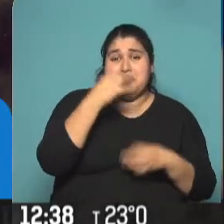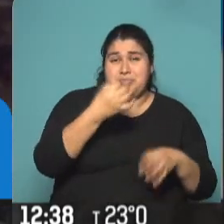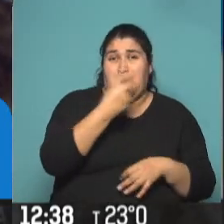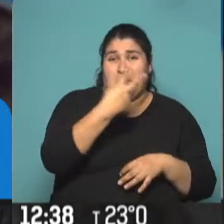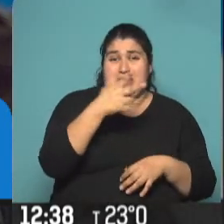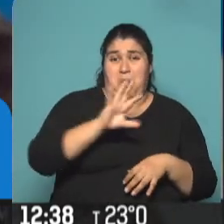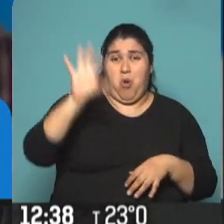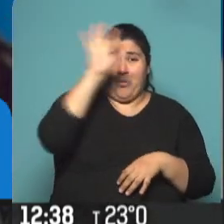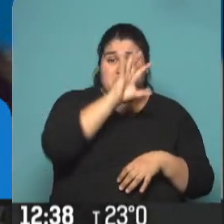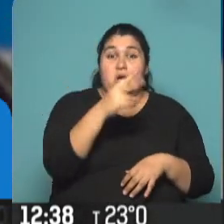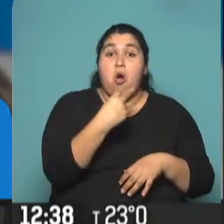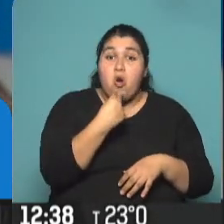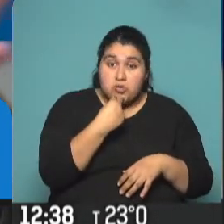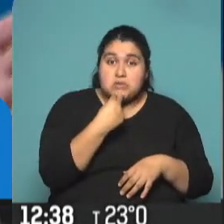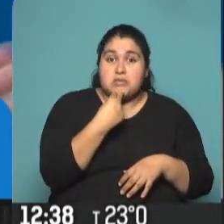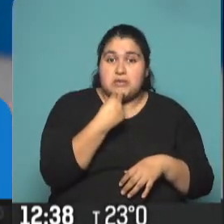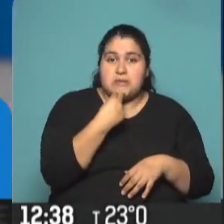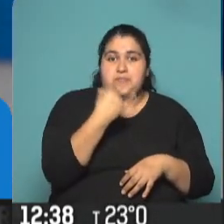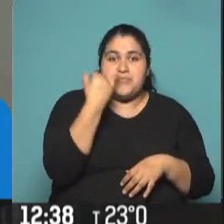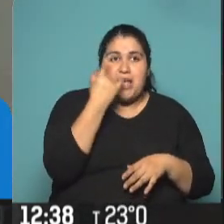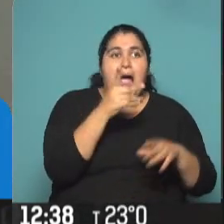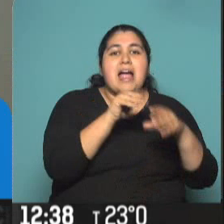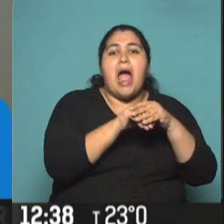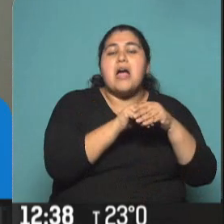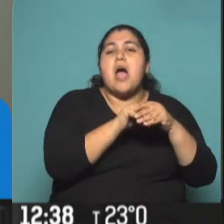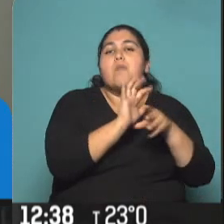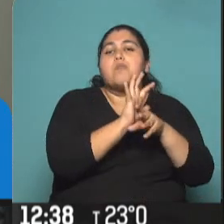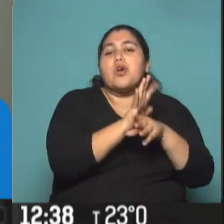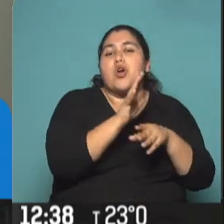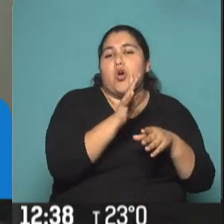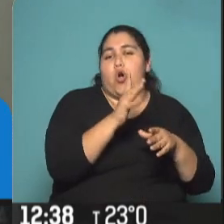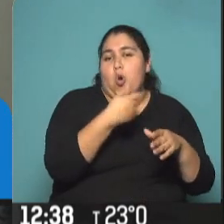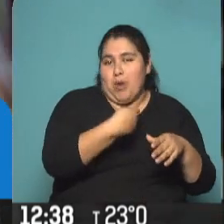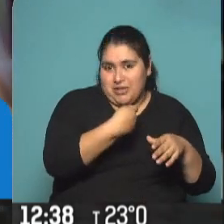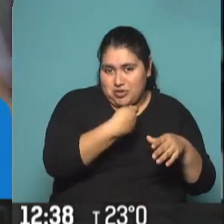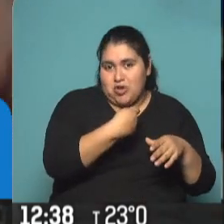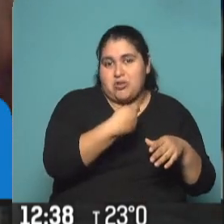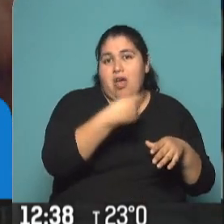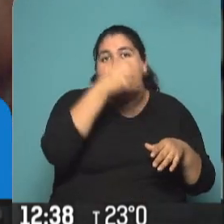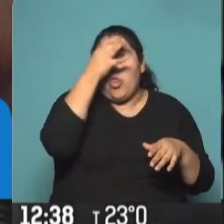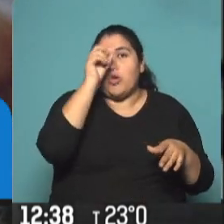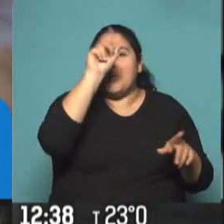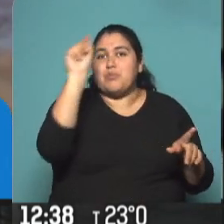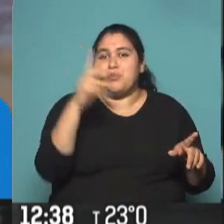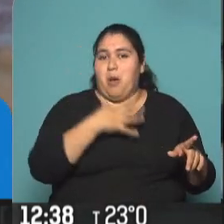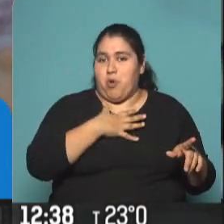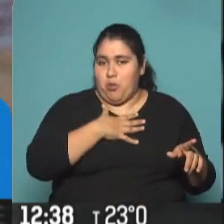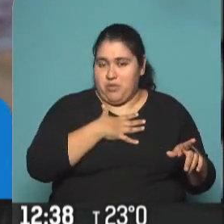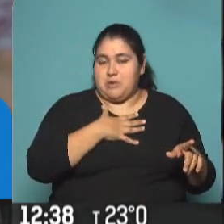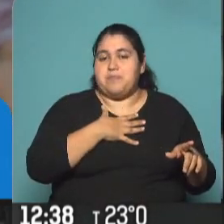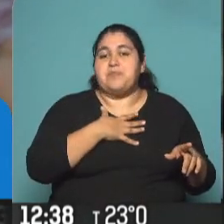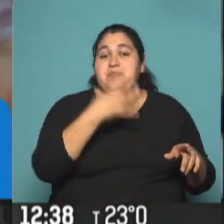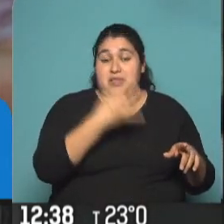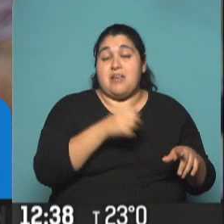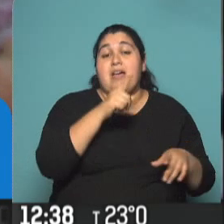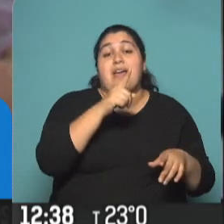hay 11 cajas jubilatorias me refiero fueron transferidas a lances y hay 12 que son propias independientes el instituto